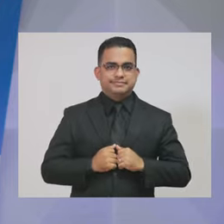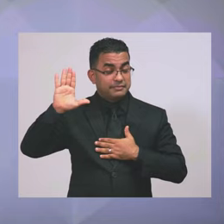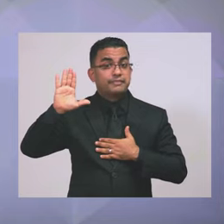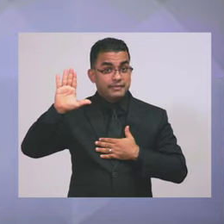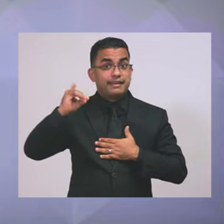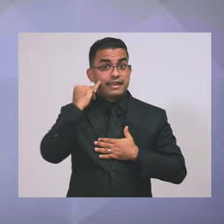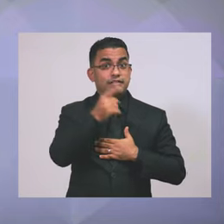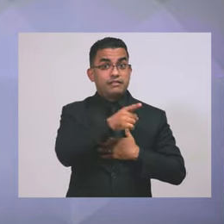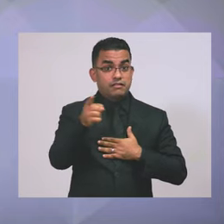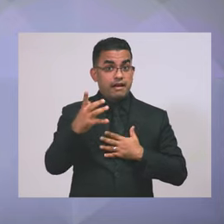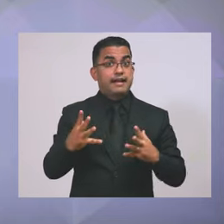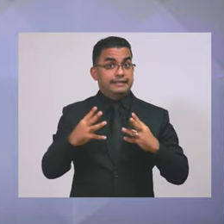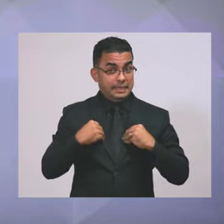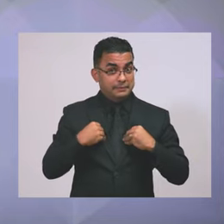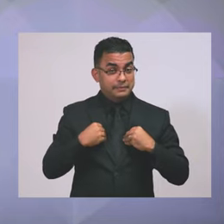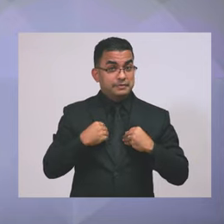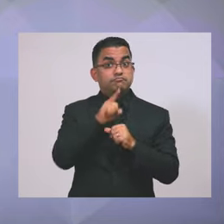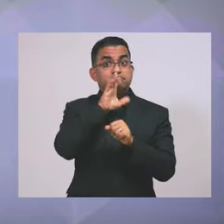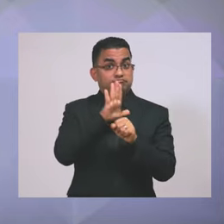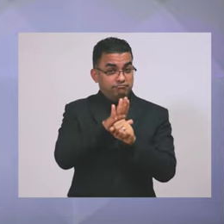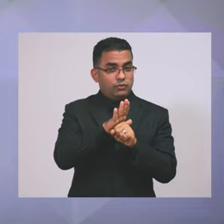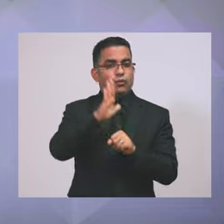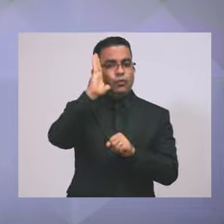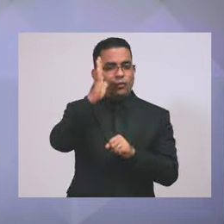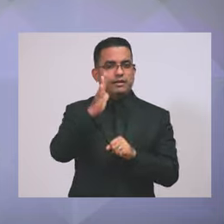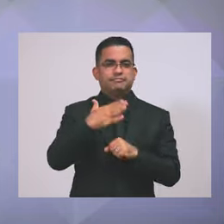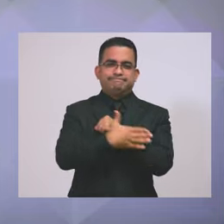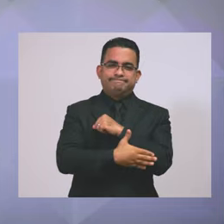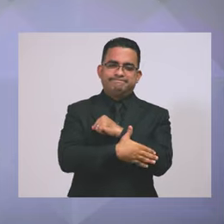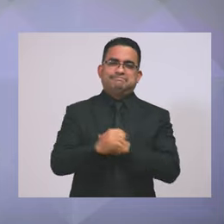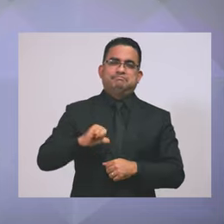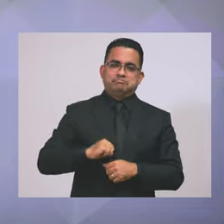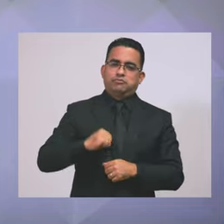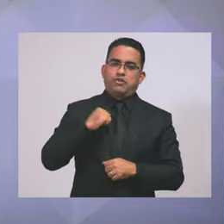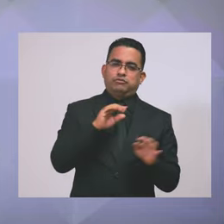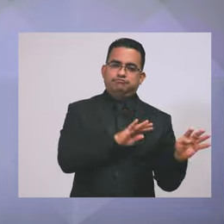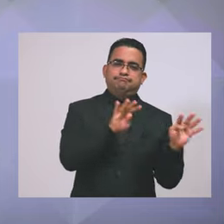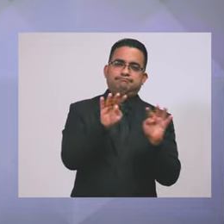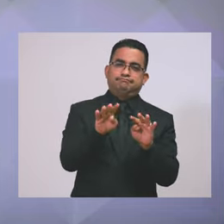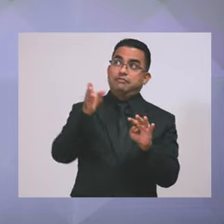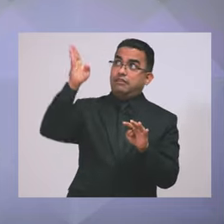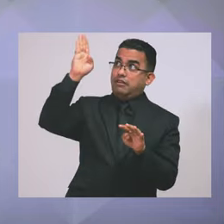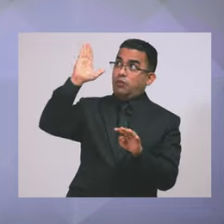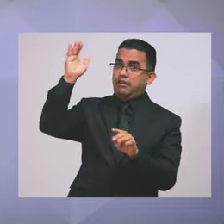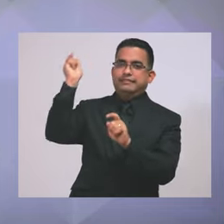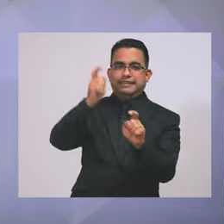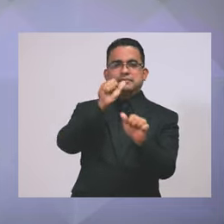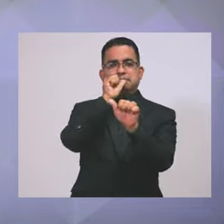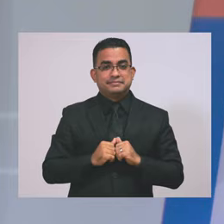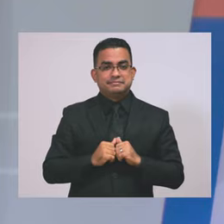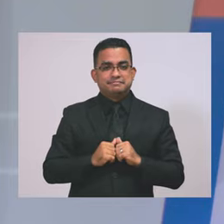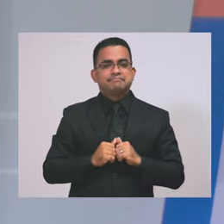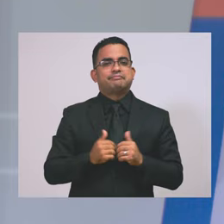firme si ustedes cumplen con este juramento la patria será enaltecido y dios le